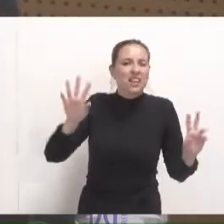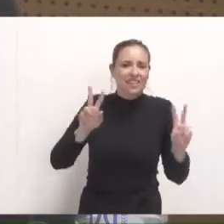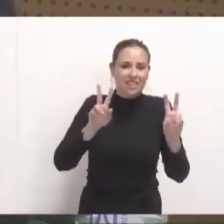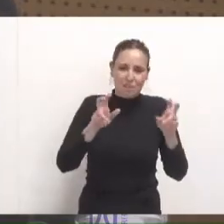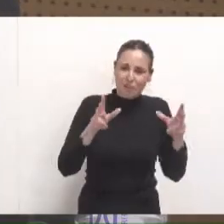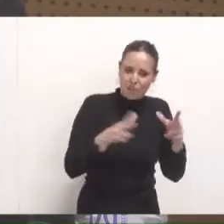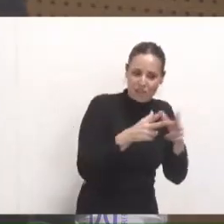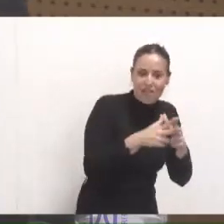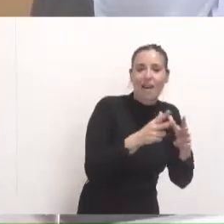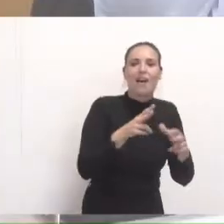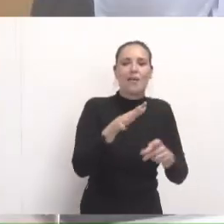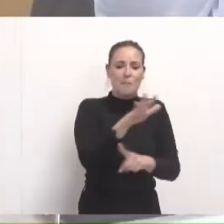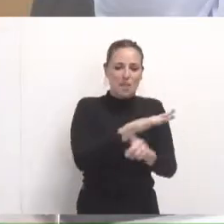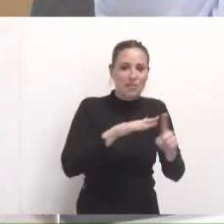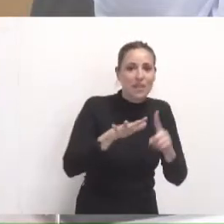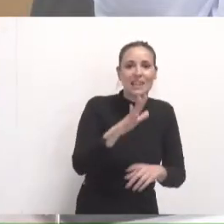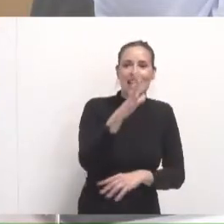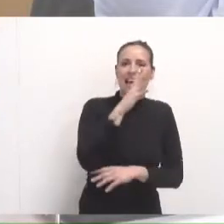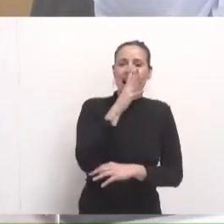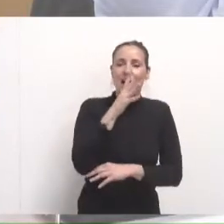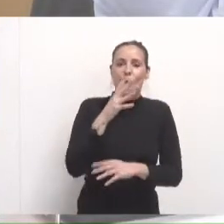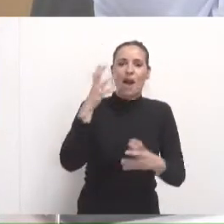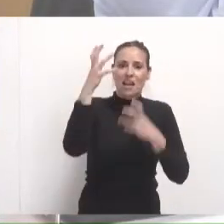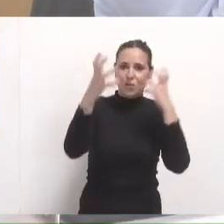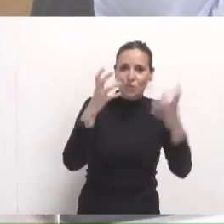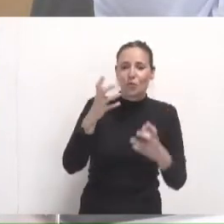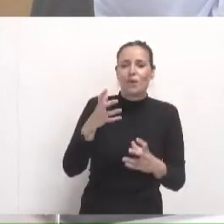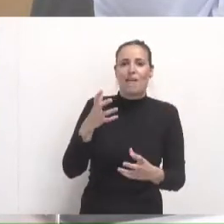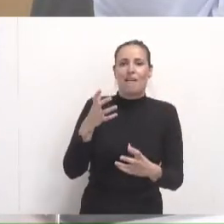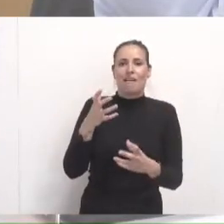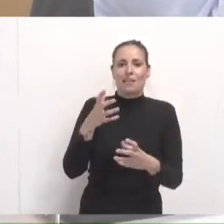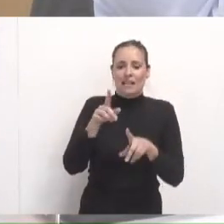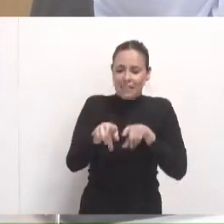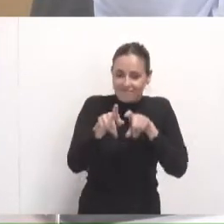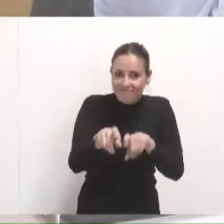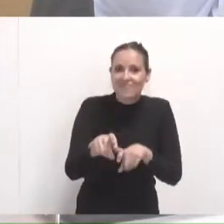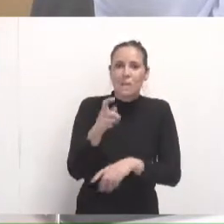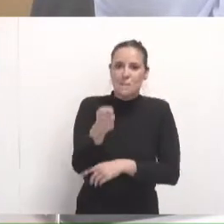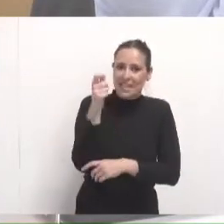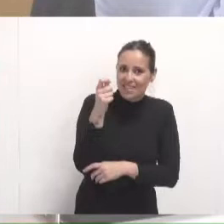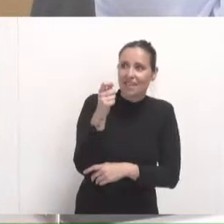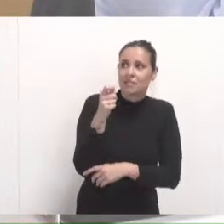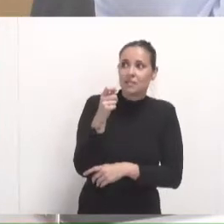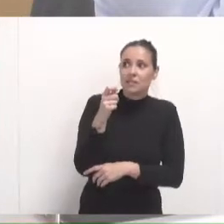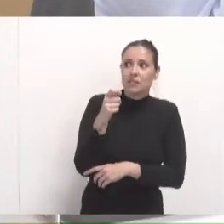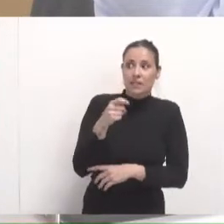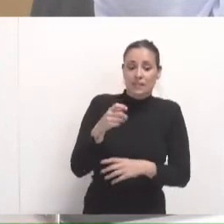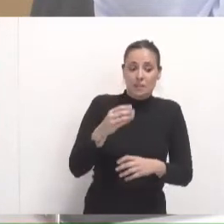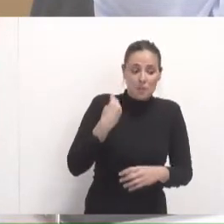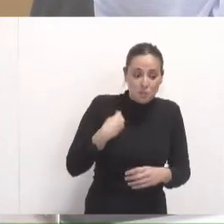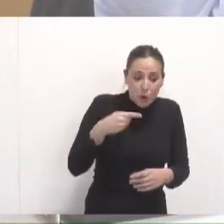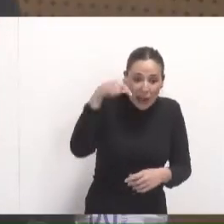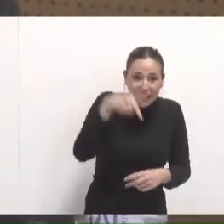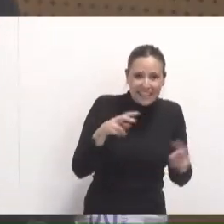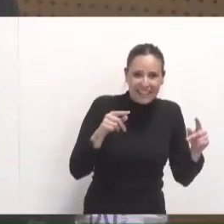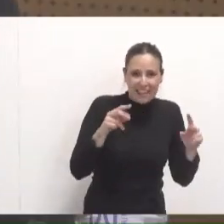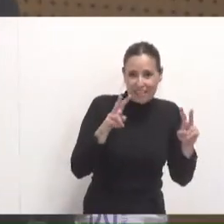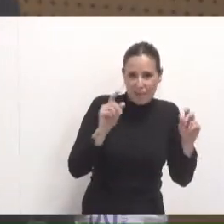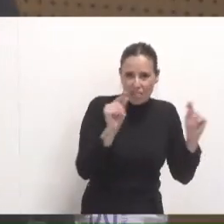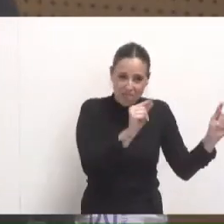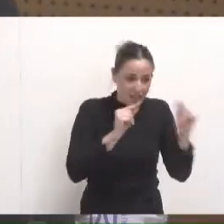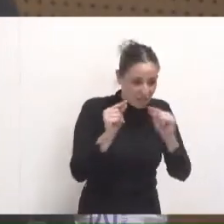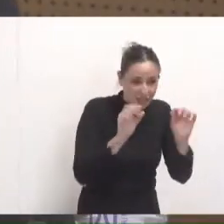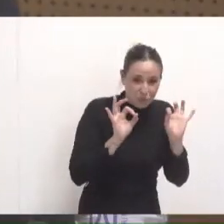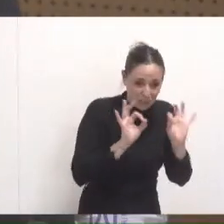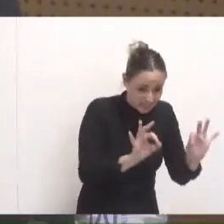agricultura, ganadería, pesca, ¿no? Y de la que usted, por tanto, es uno de sus miembros responsables, usted se ausentó el día que debatimos este tema, ¿no? Y entonces,